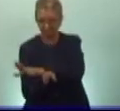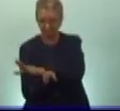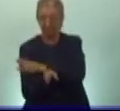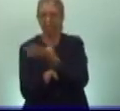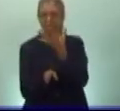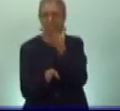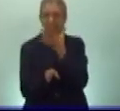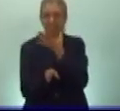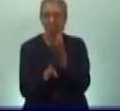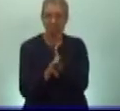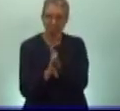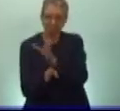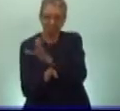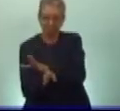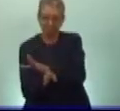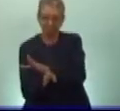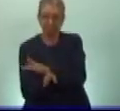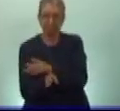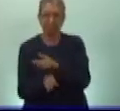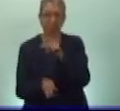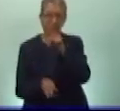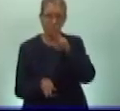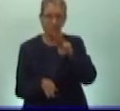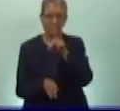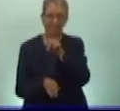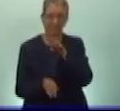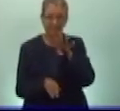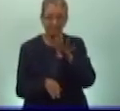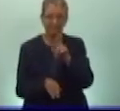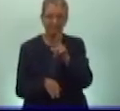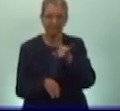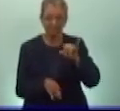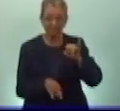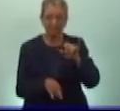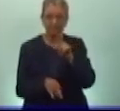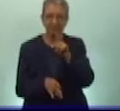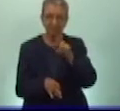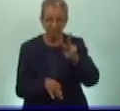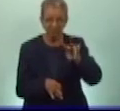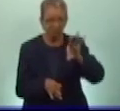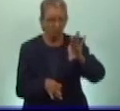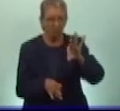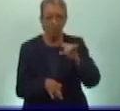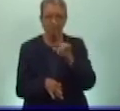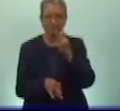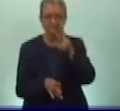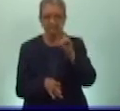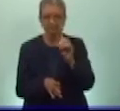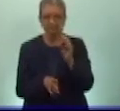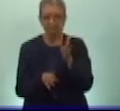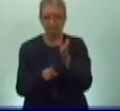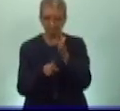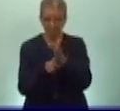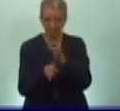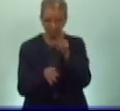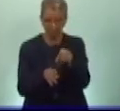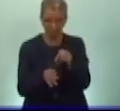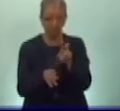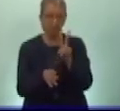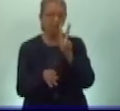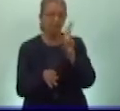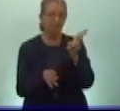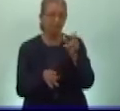Observen que 12, 14, 16, 18 y 20 también son números pares.